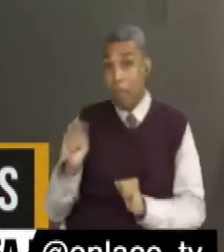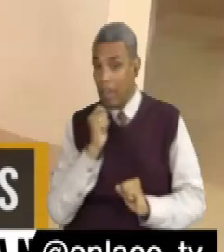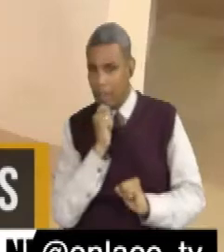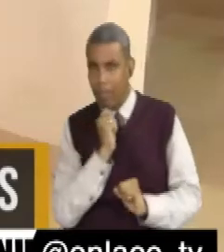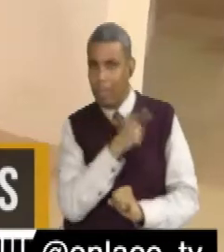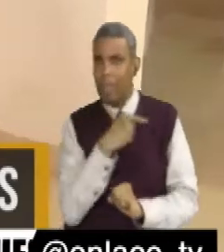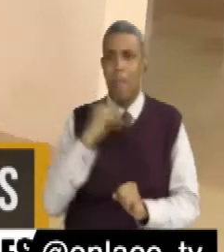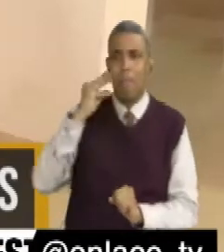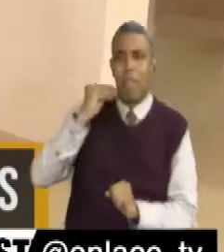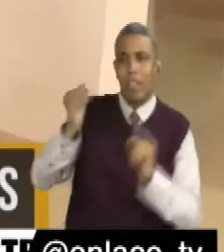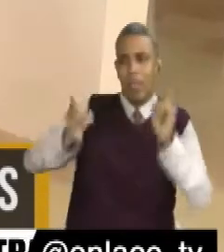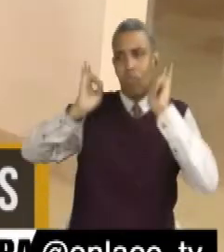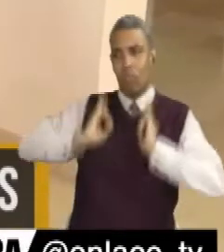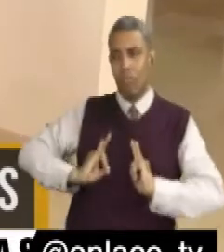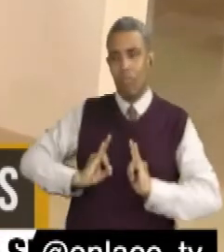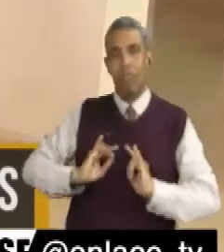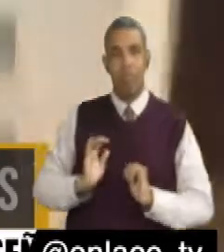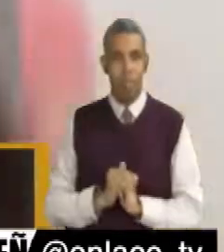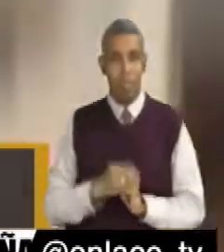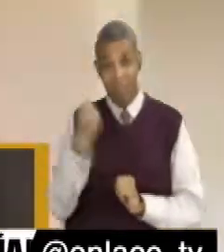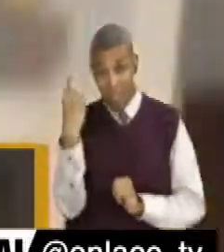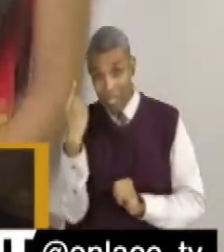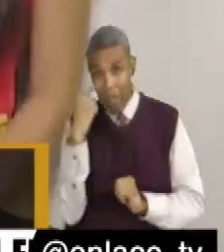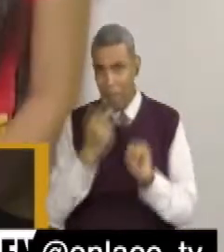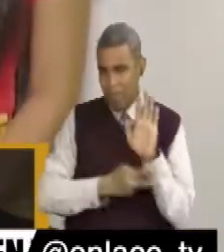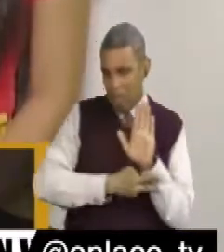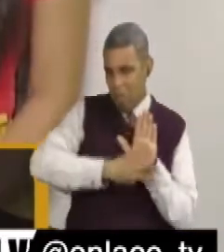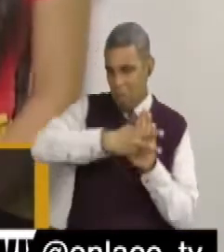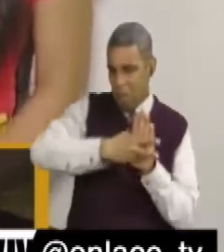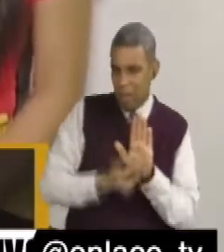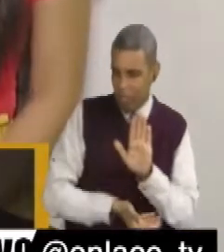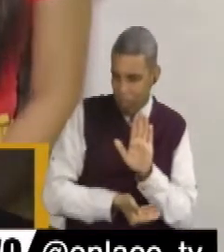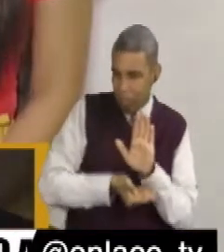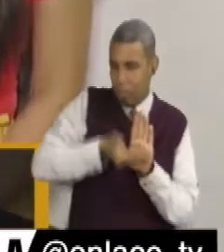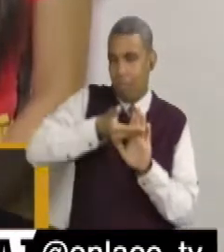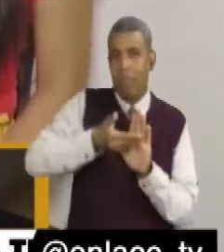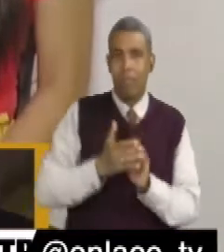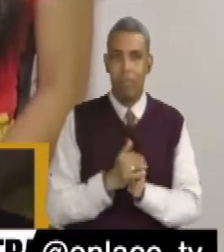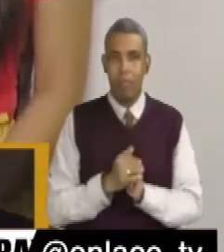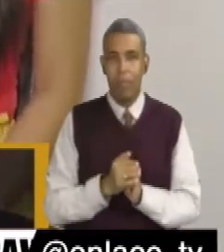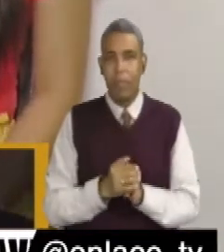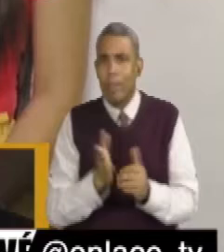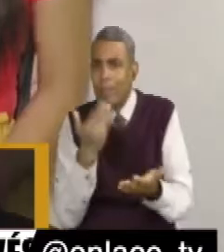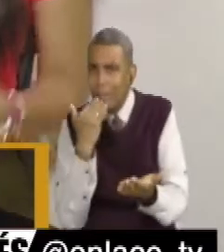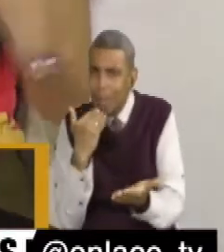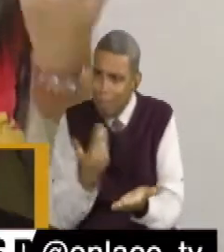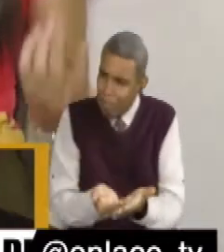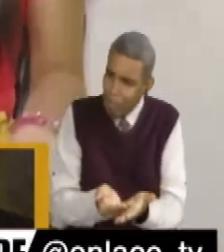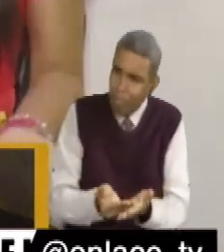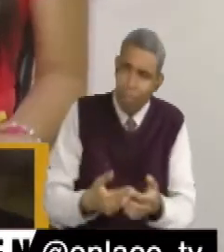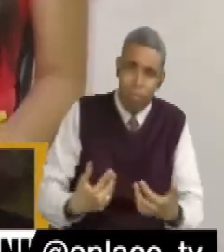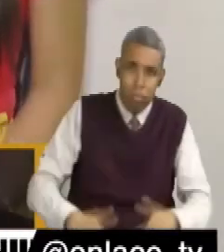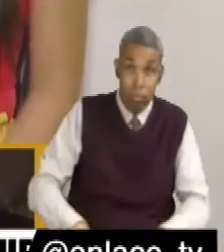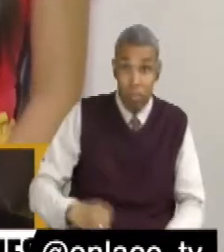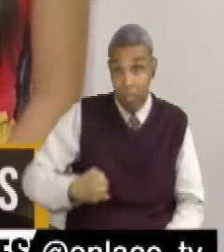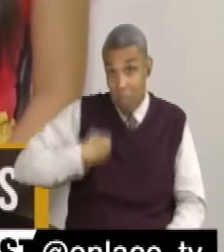laboral, adquiriendo experiencia y fortaleciendo su hoja de vida. Bueno, la verdad fue soy muy agradecida porque nos han permitido a las personas pues, que nos vinculamos a través del